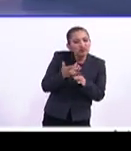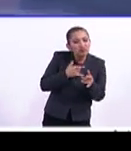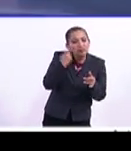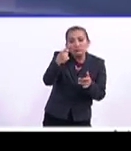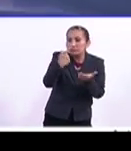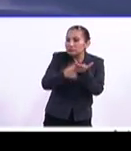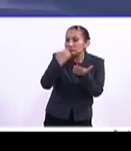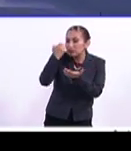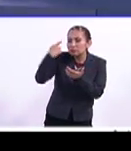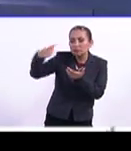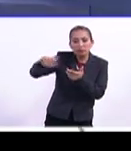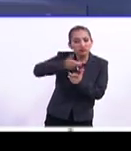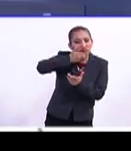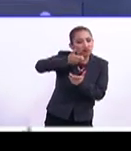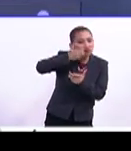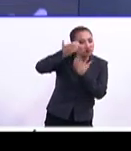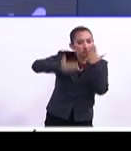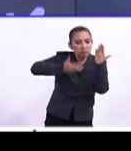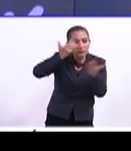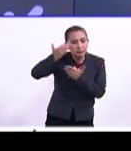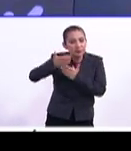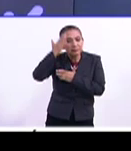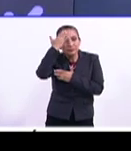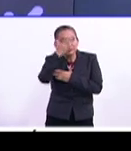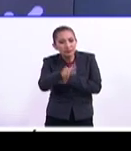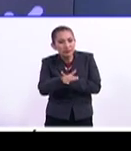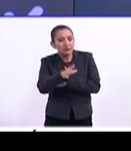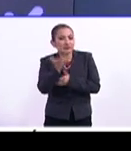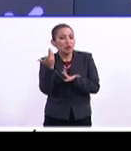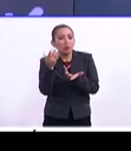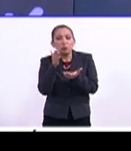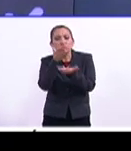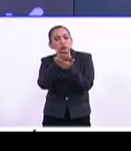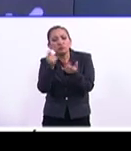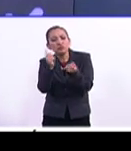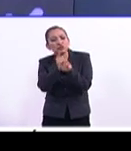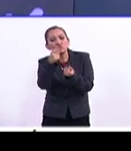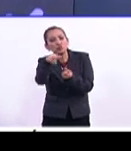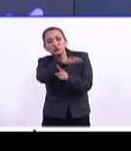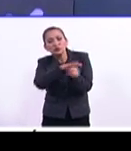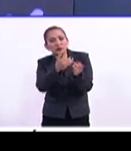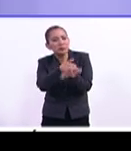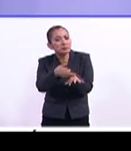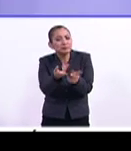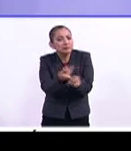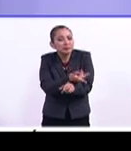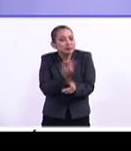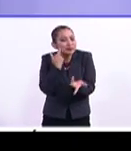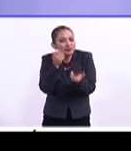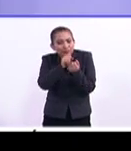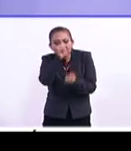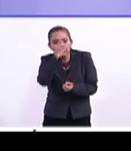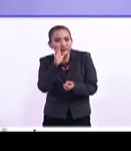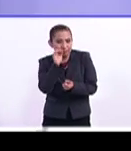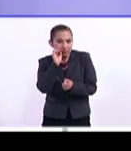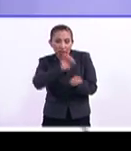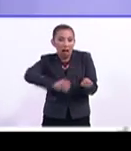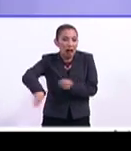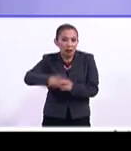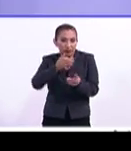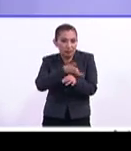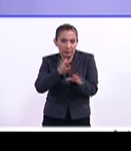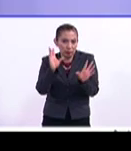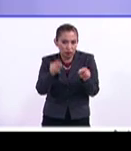su escuela, en sus hábitos de estudio, saber o acercarnos un poco más a su panorama familiar. No podemos dejar de lado también